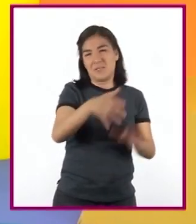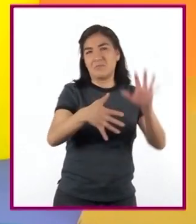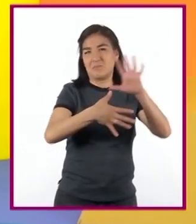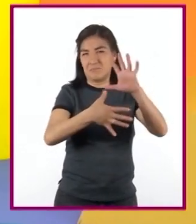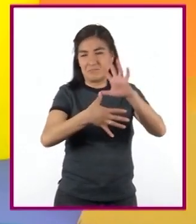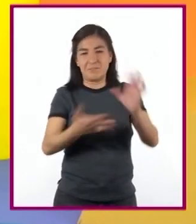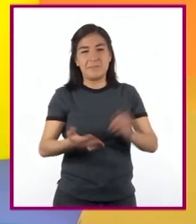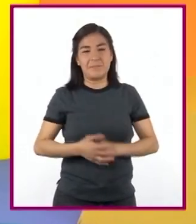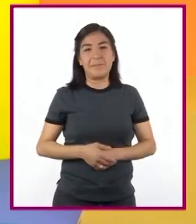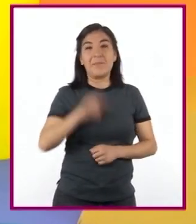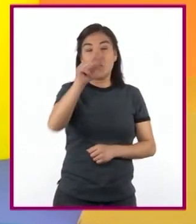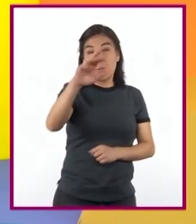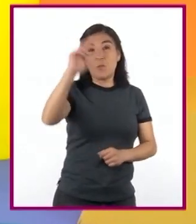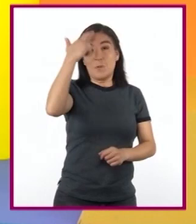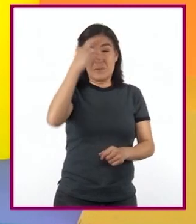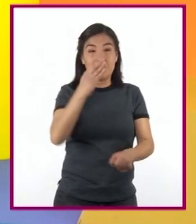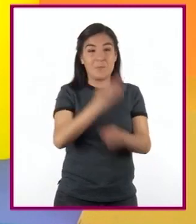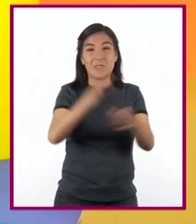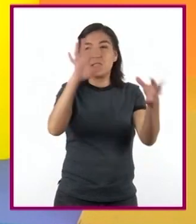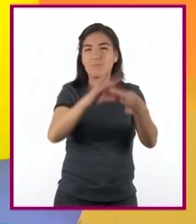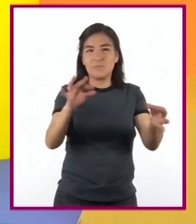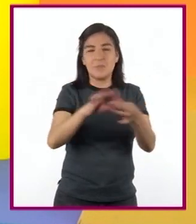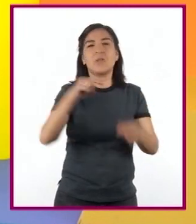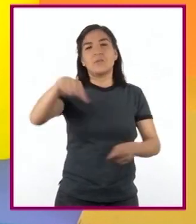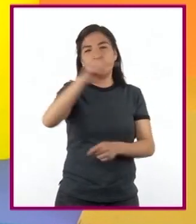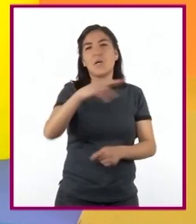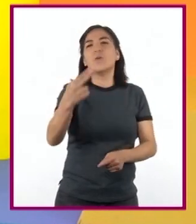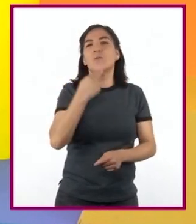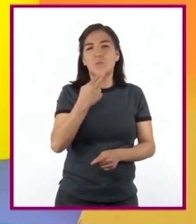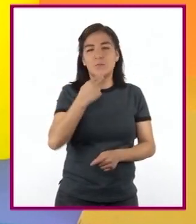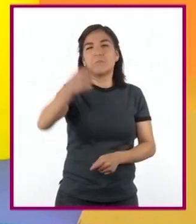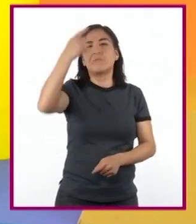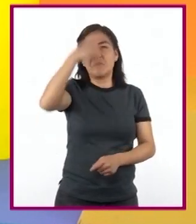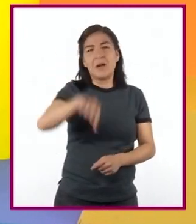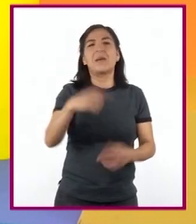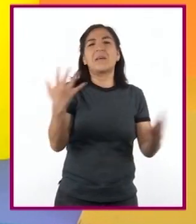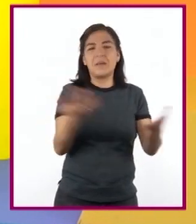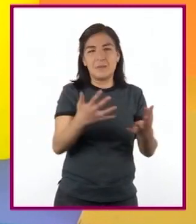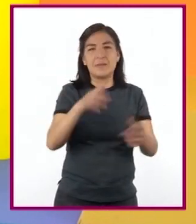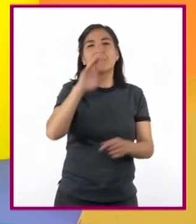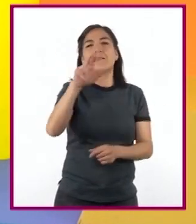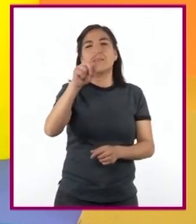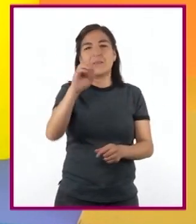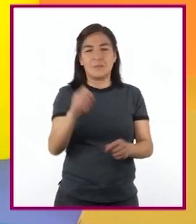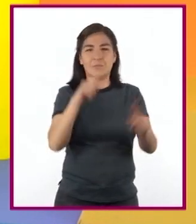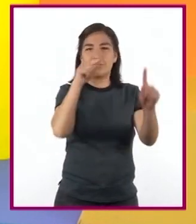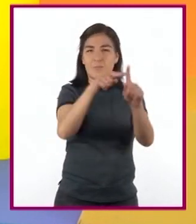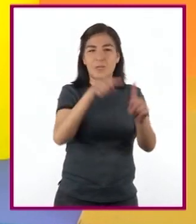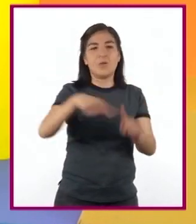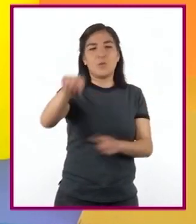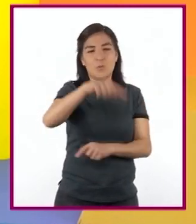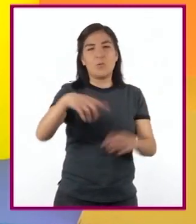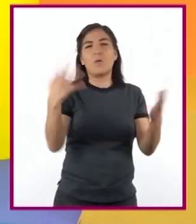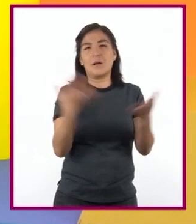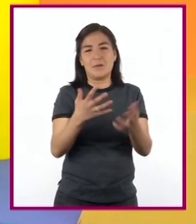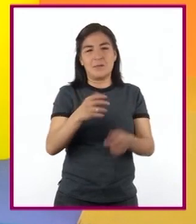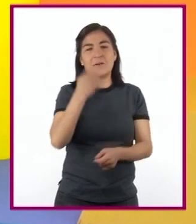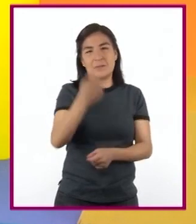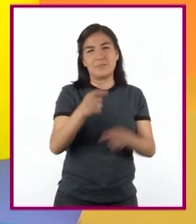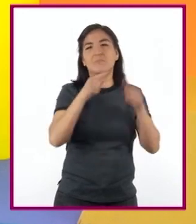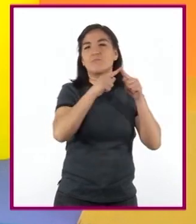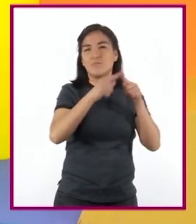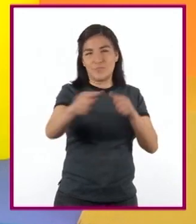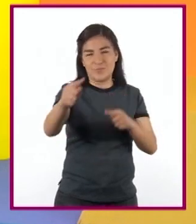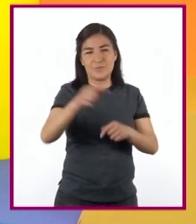Recuerden que todos estos elementos les serán útiles para realizar el reto que desarrollarán a lo largo de la